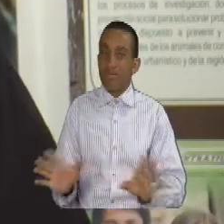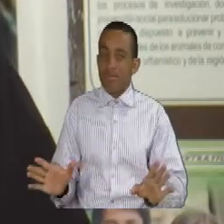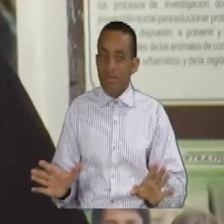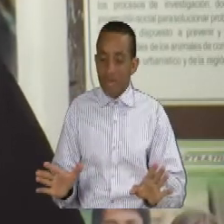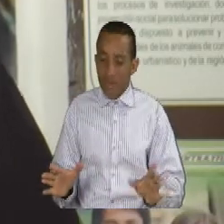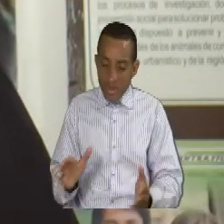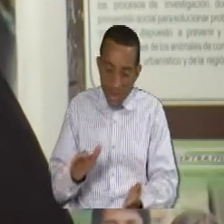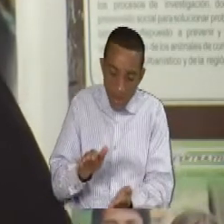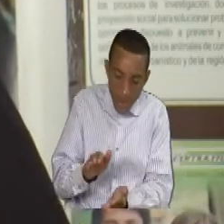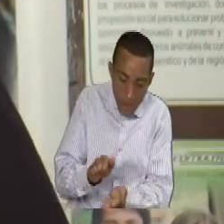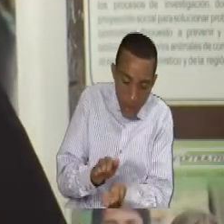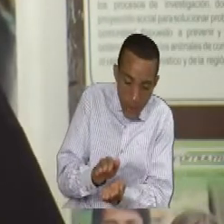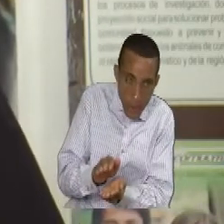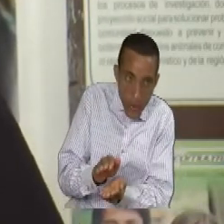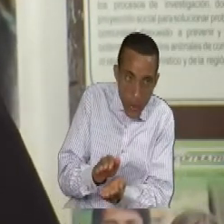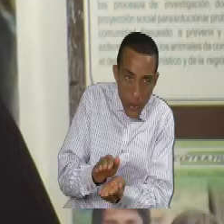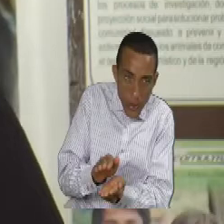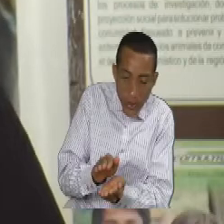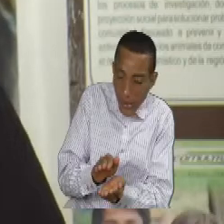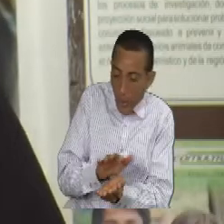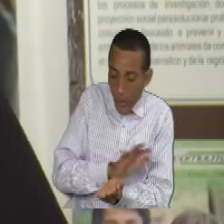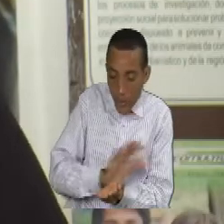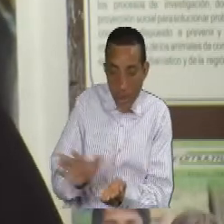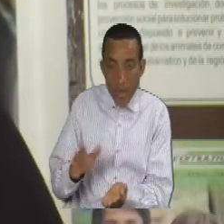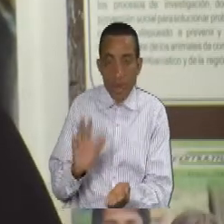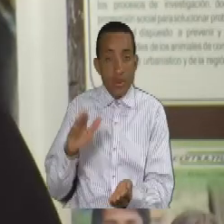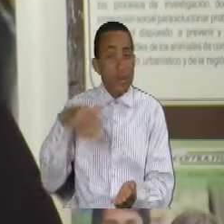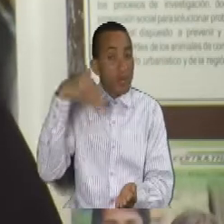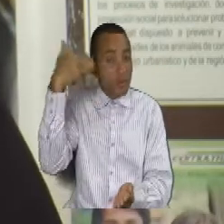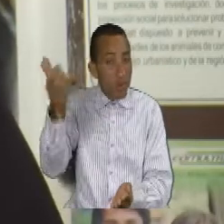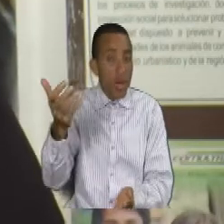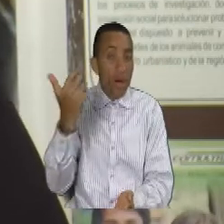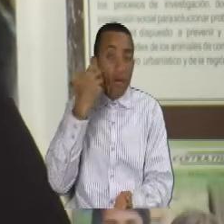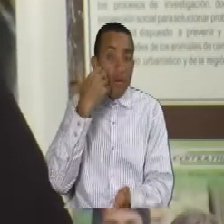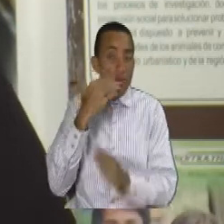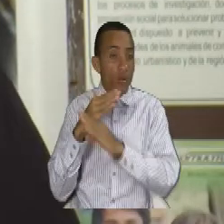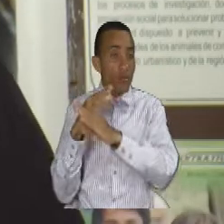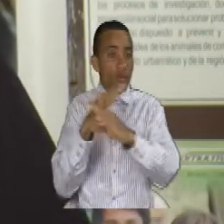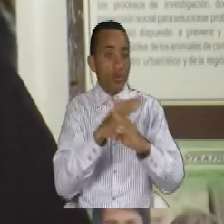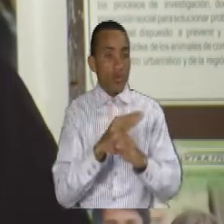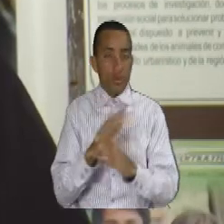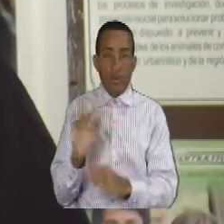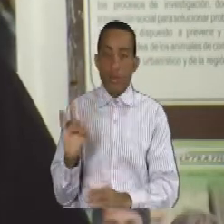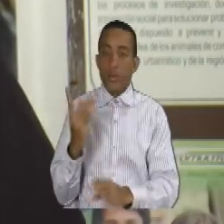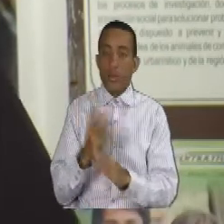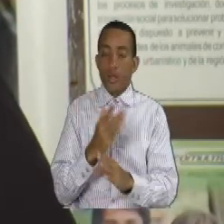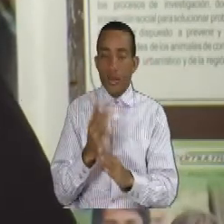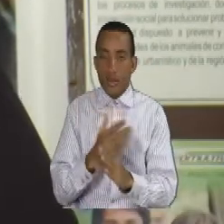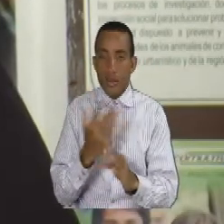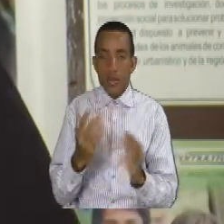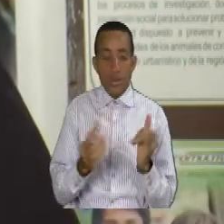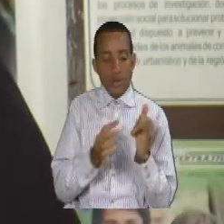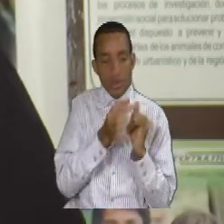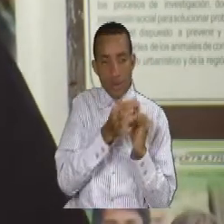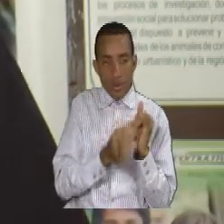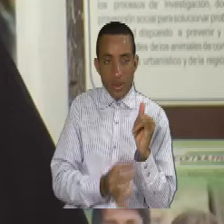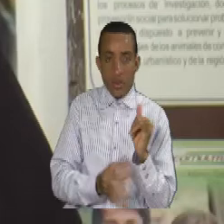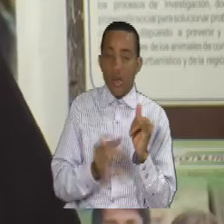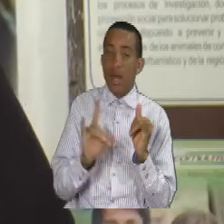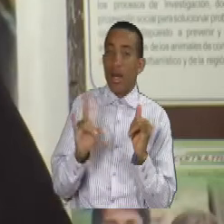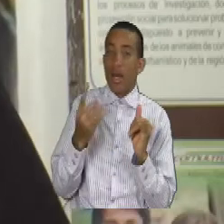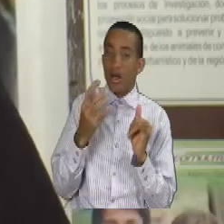se prevengan enfermedades a futuro, como problemas de uterinos, como unas infecciones